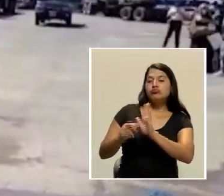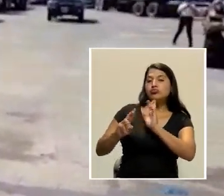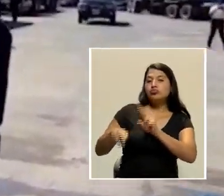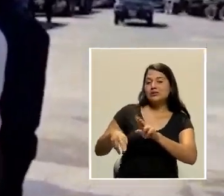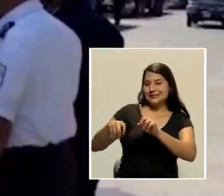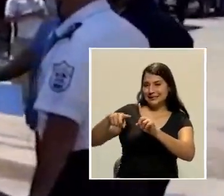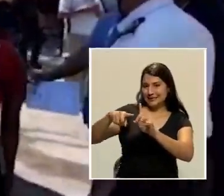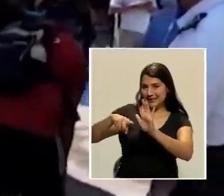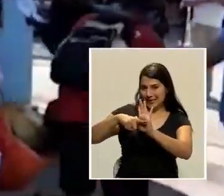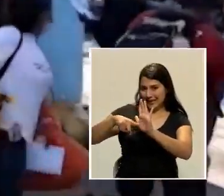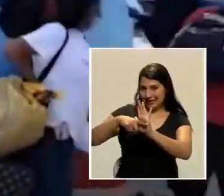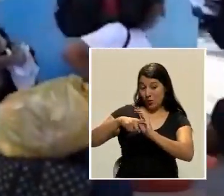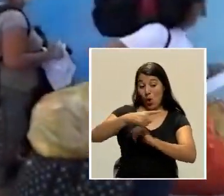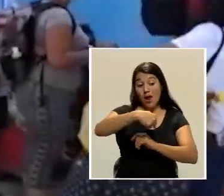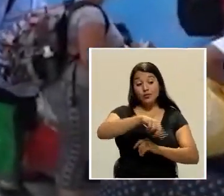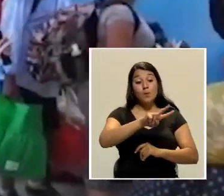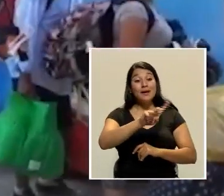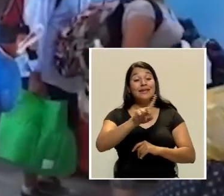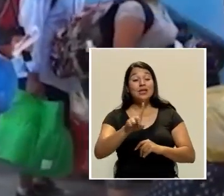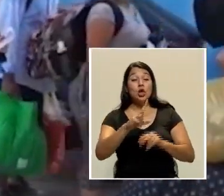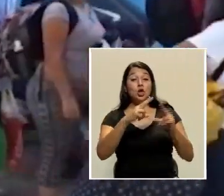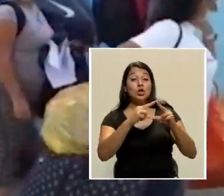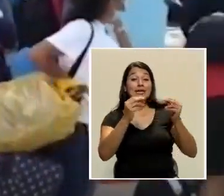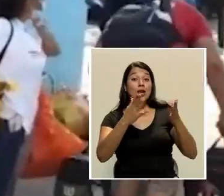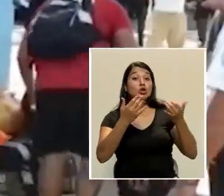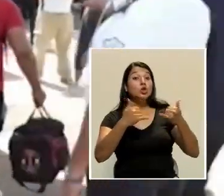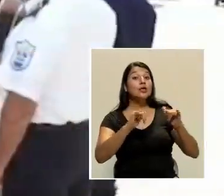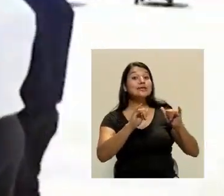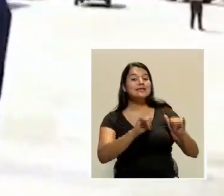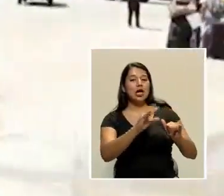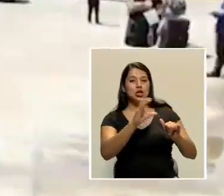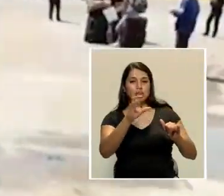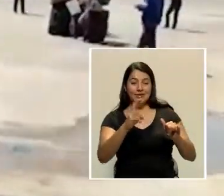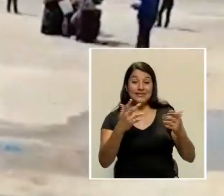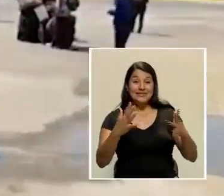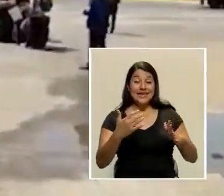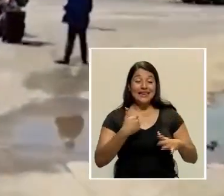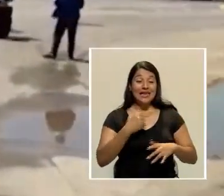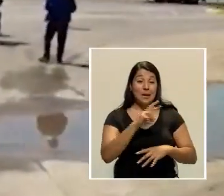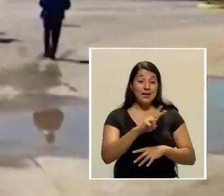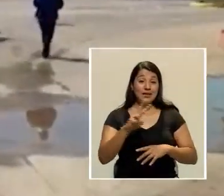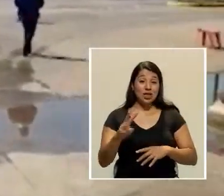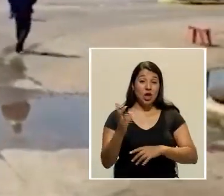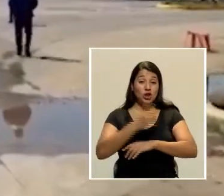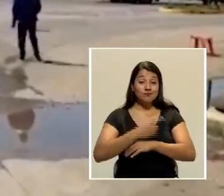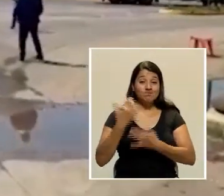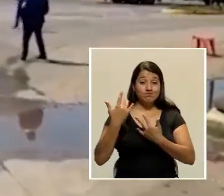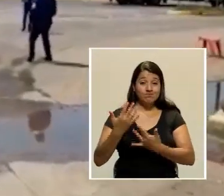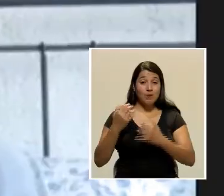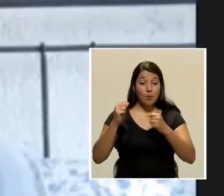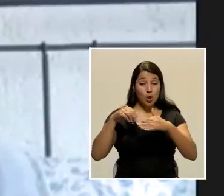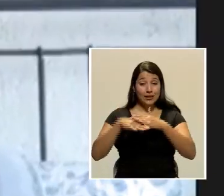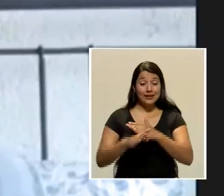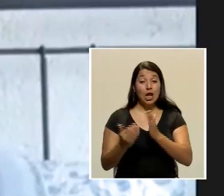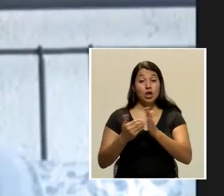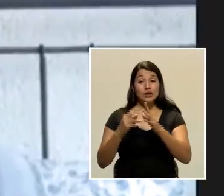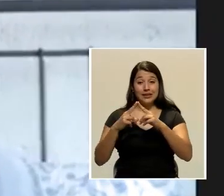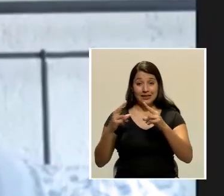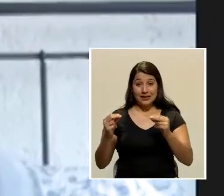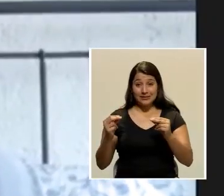las ONG y con el apoyo de una clínica privada del país, 148 nicaragüenses regresaron a su país el mismo